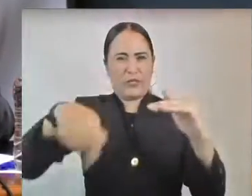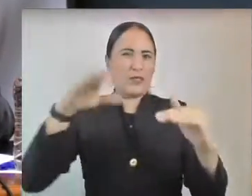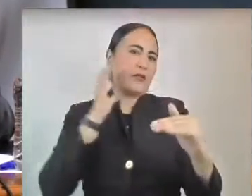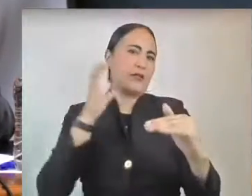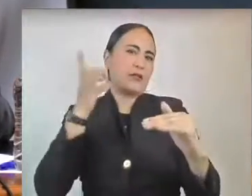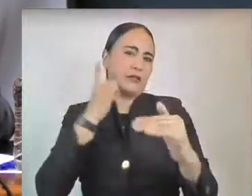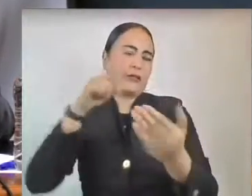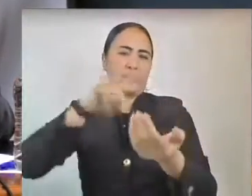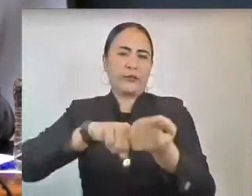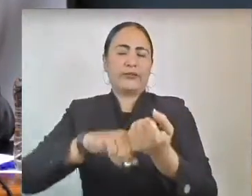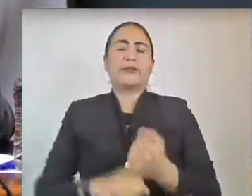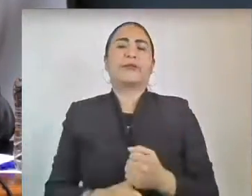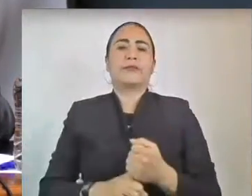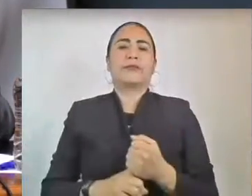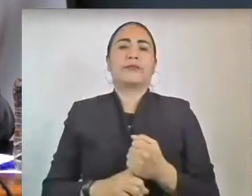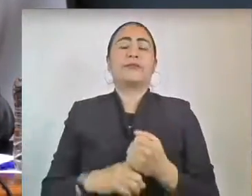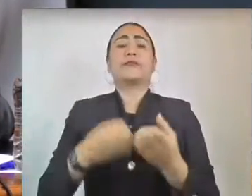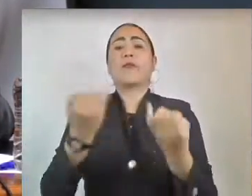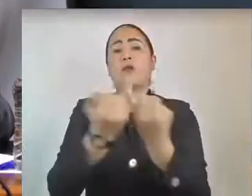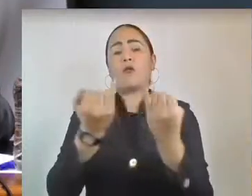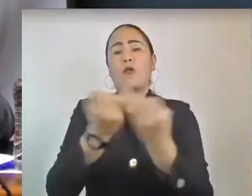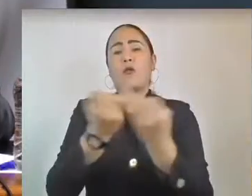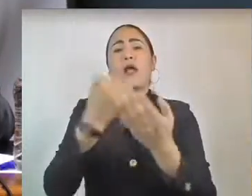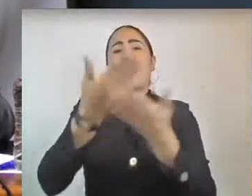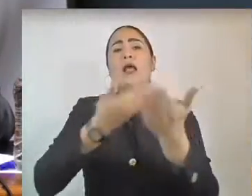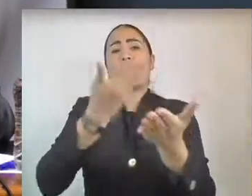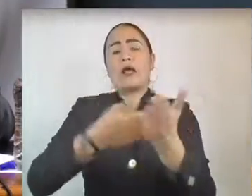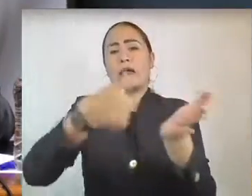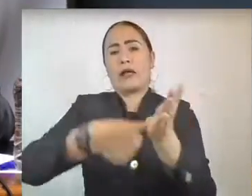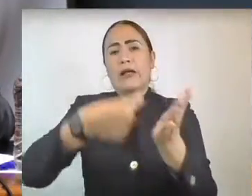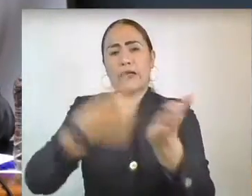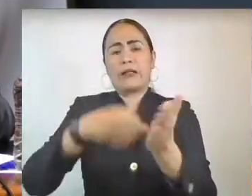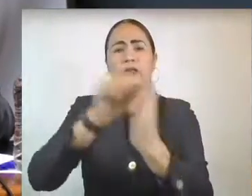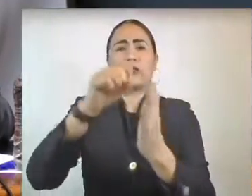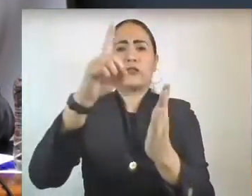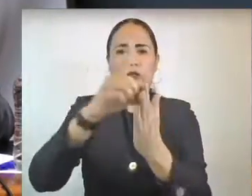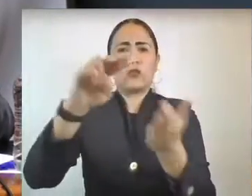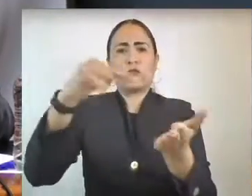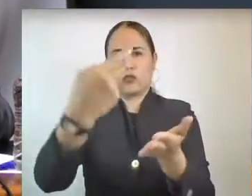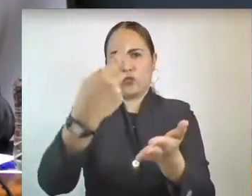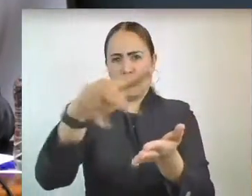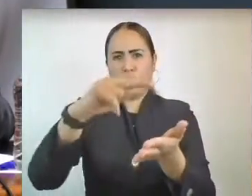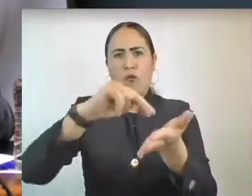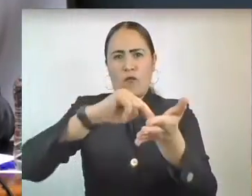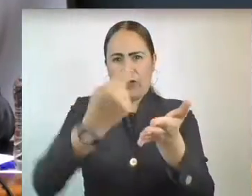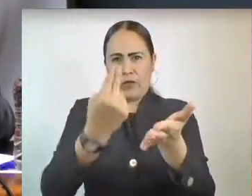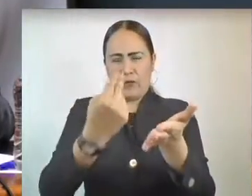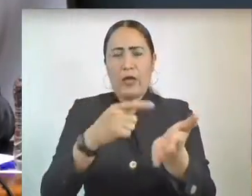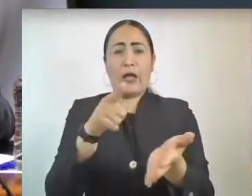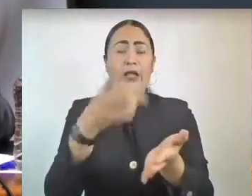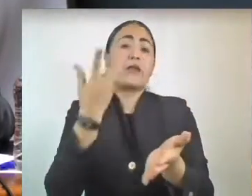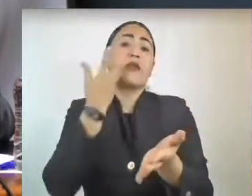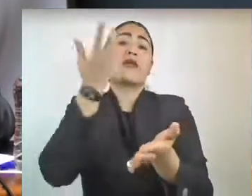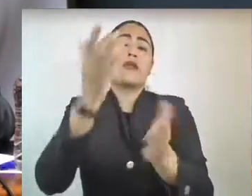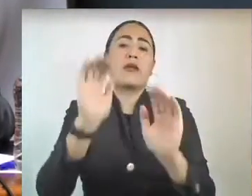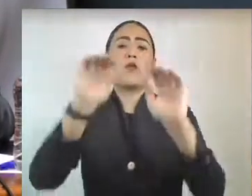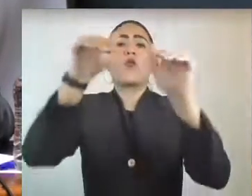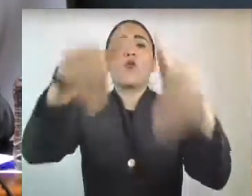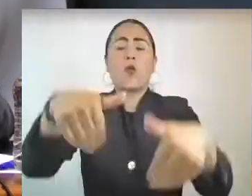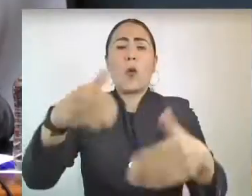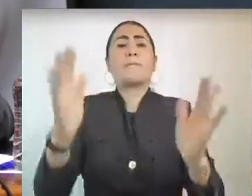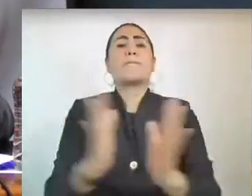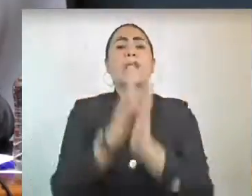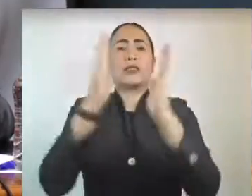Adicionalmente, presentarán carta de solicitud de inscripción con firma autógrafa en donde se manifieste su intención de participar en el proceso